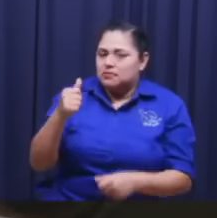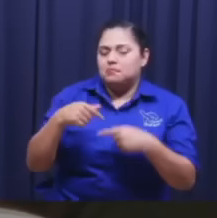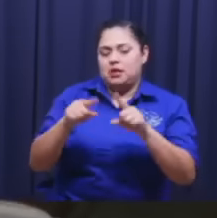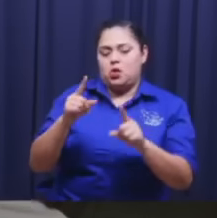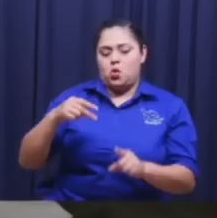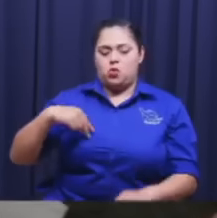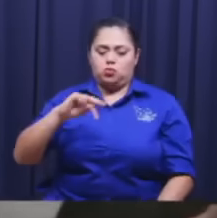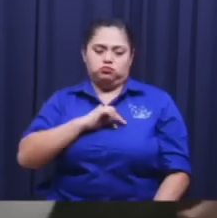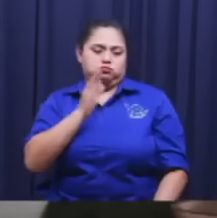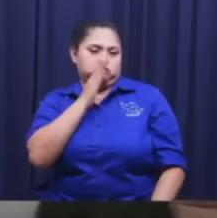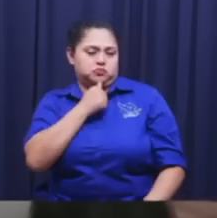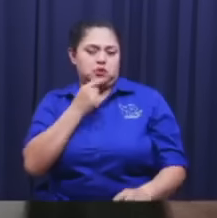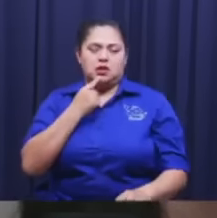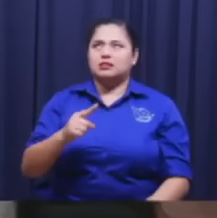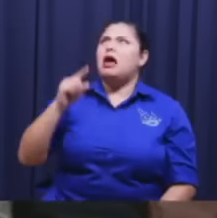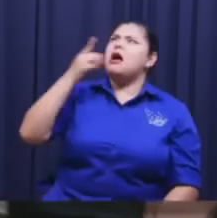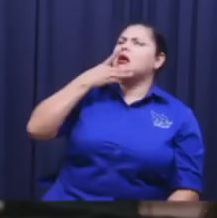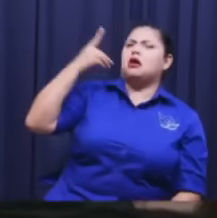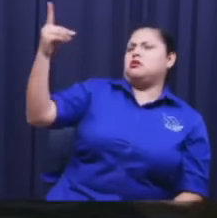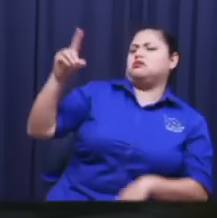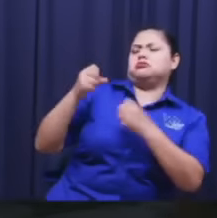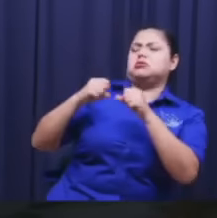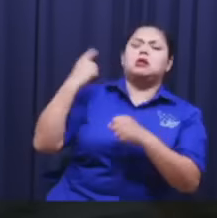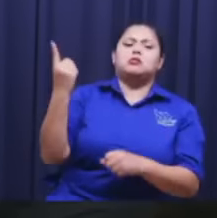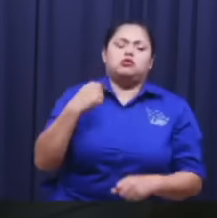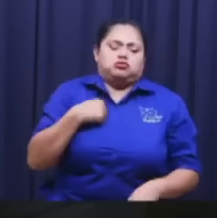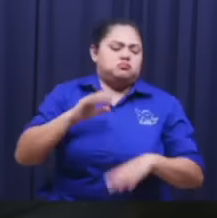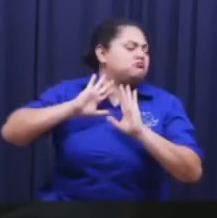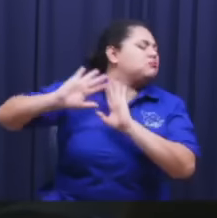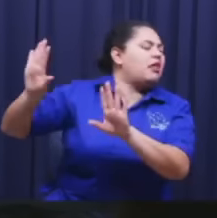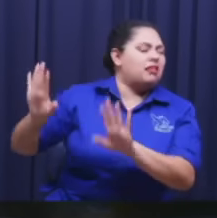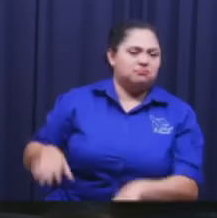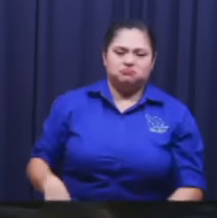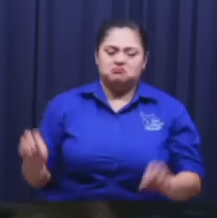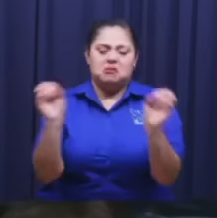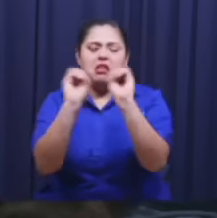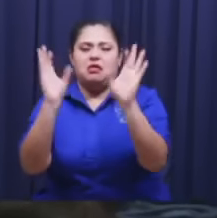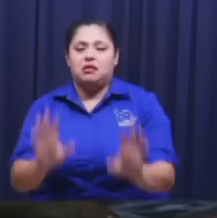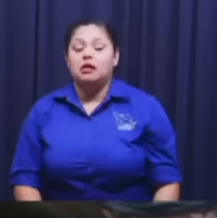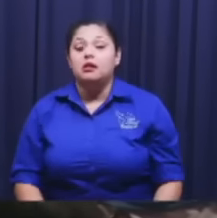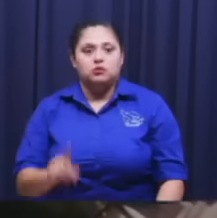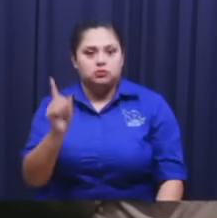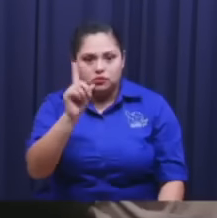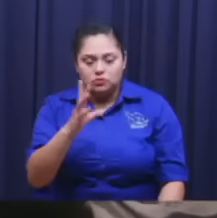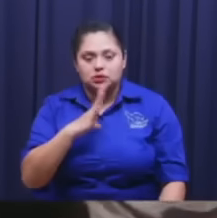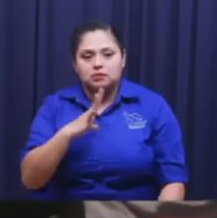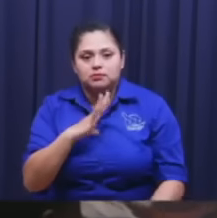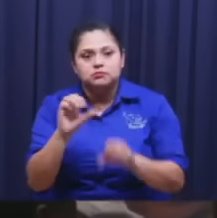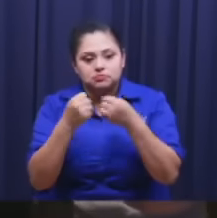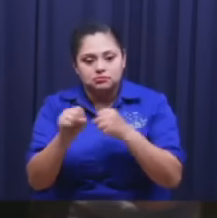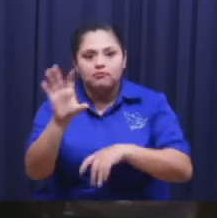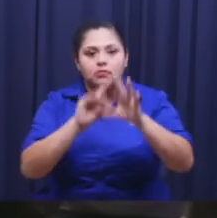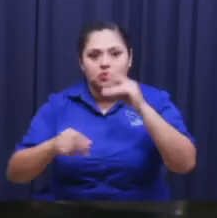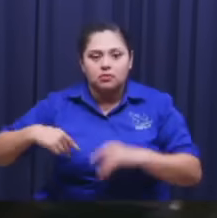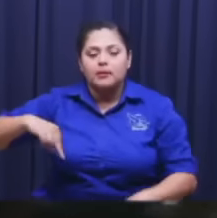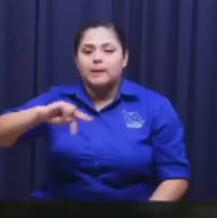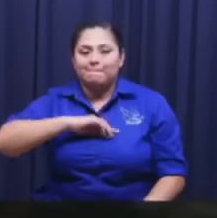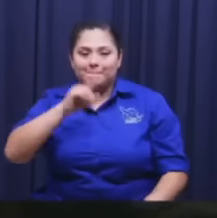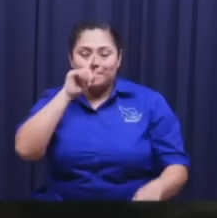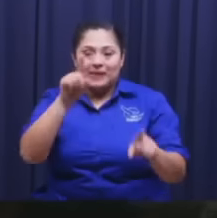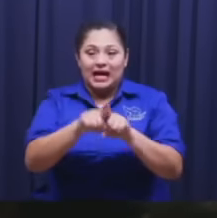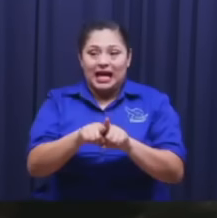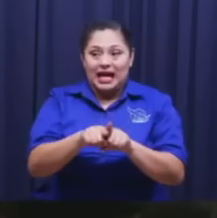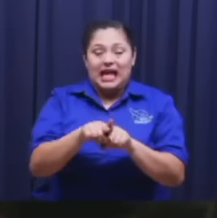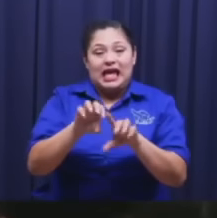no nos podemos decir: ah, no, entonces que Dios haga todo, no hago nada. Tenemos que hacer algo nosotros también. Entonces, dentro